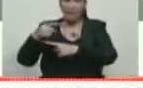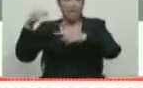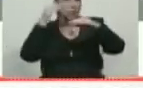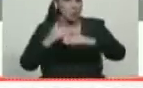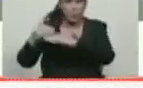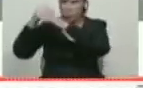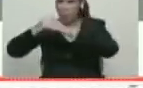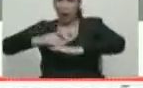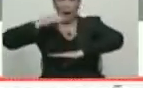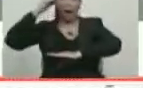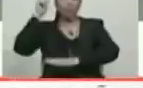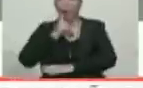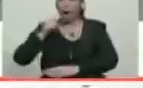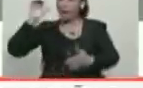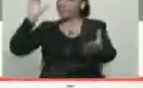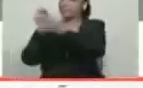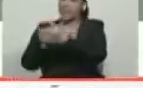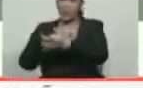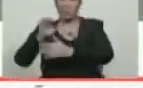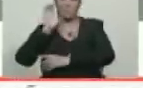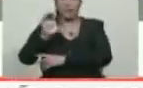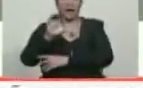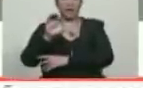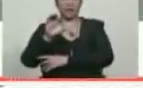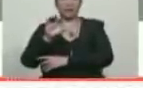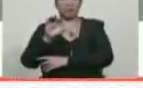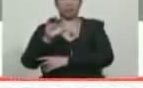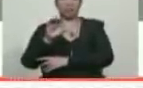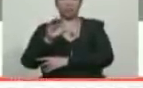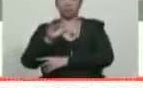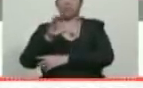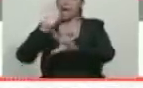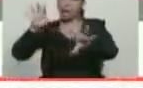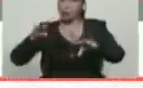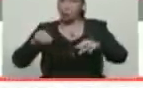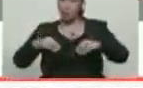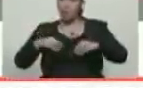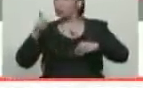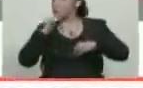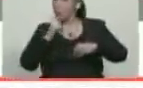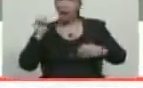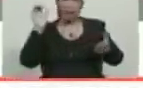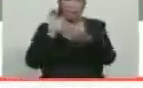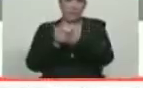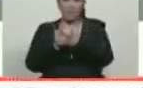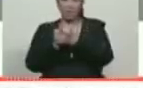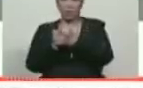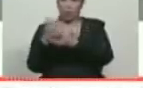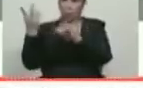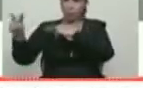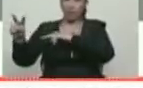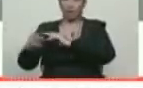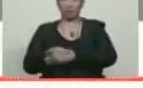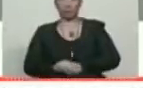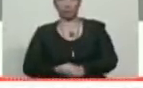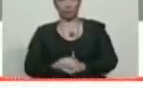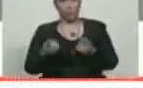como enemigo de la patria. Debe ser asumido como un contrario.